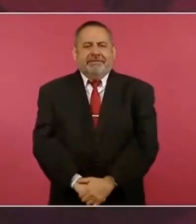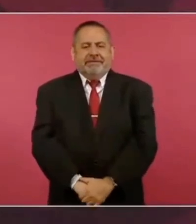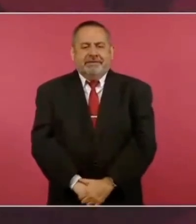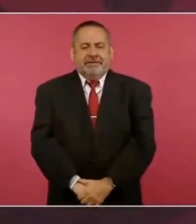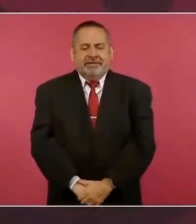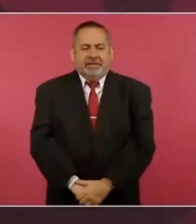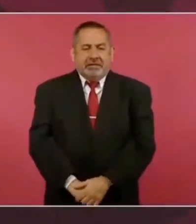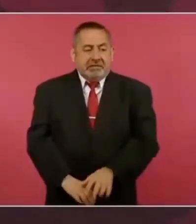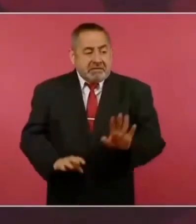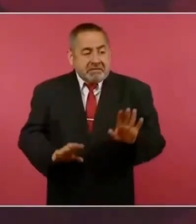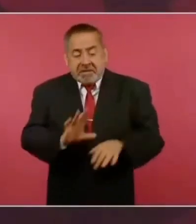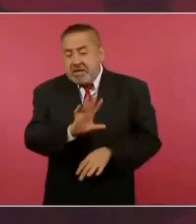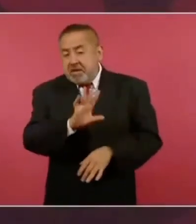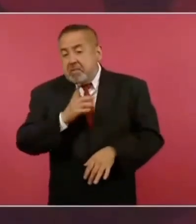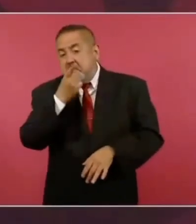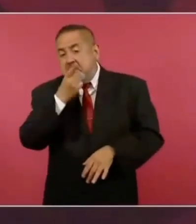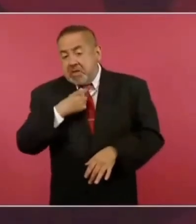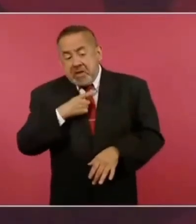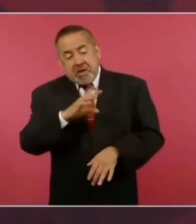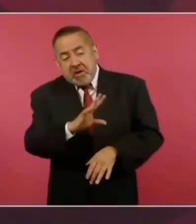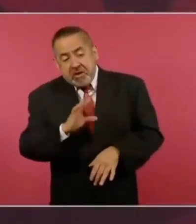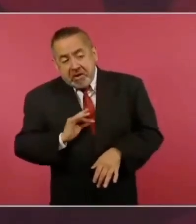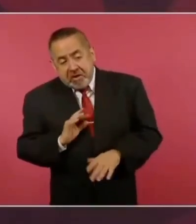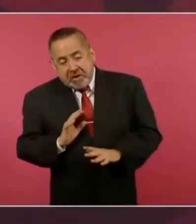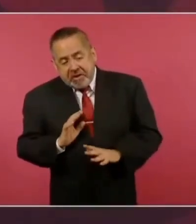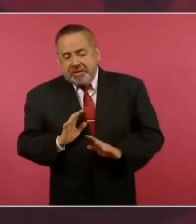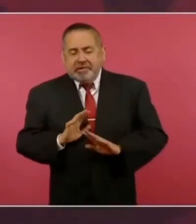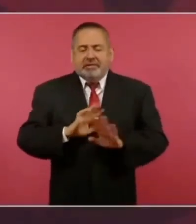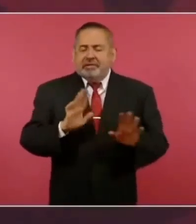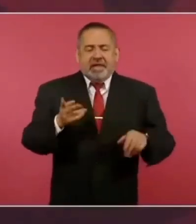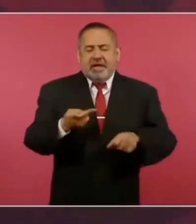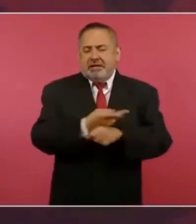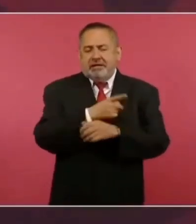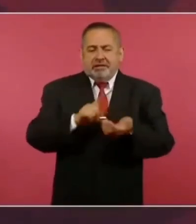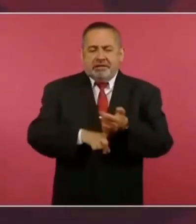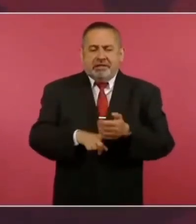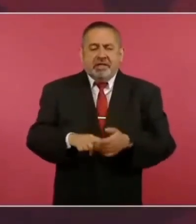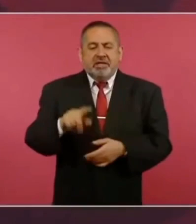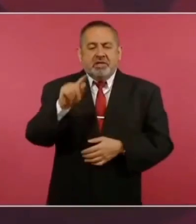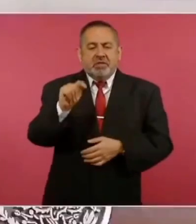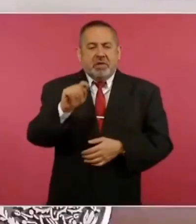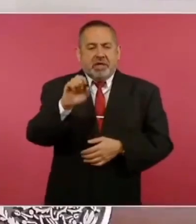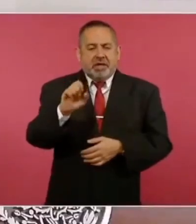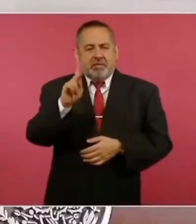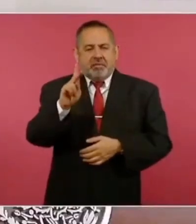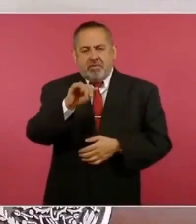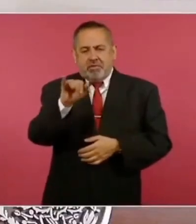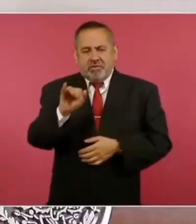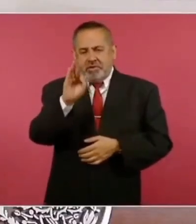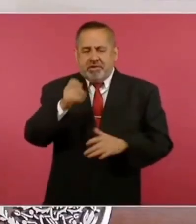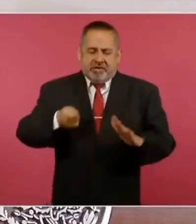Tengo entendido que ya resolvió el Tribunal Electoral